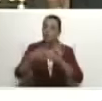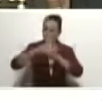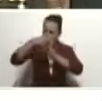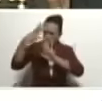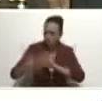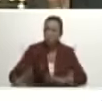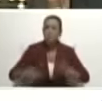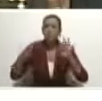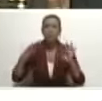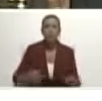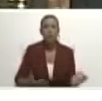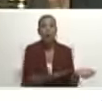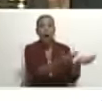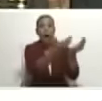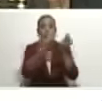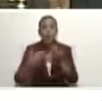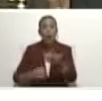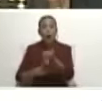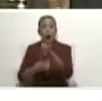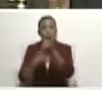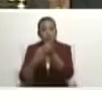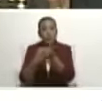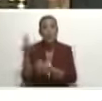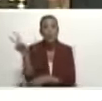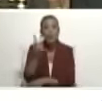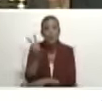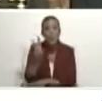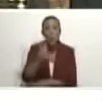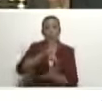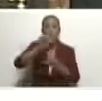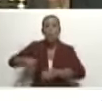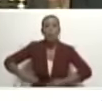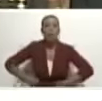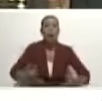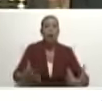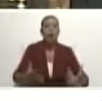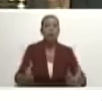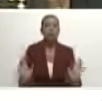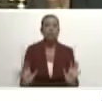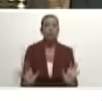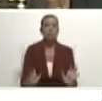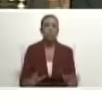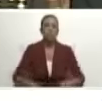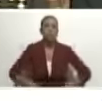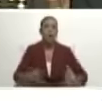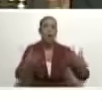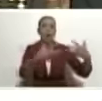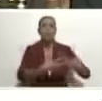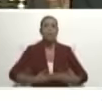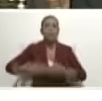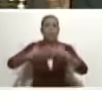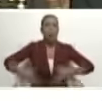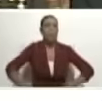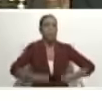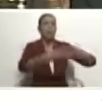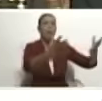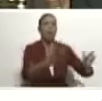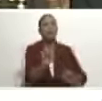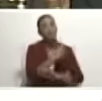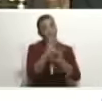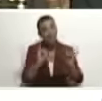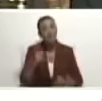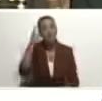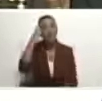soberanas que vengan a ayudar al país y no a entregar nuestro país al extranjero. Feliz será.